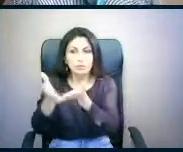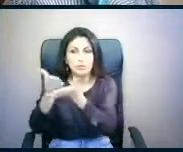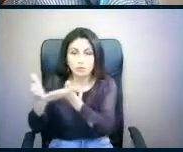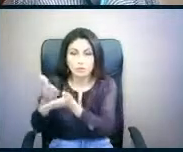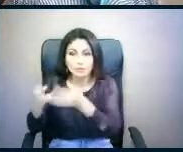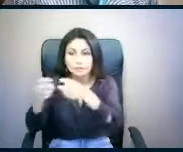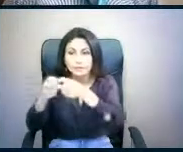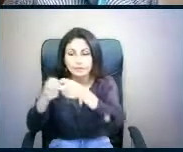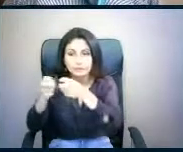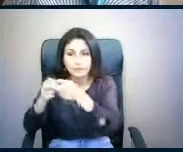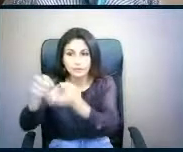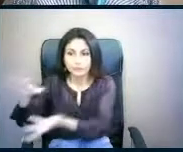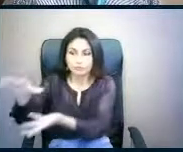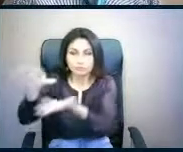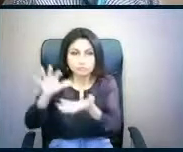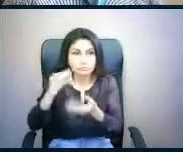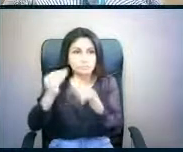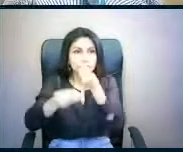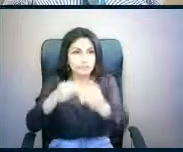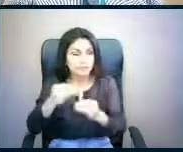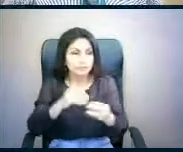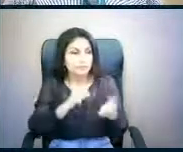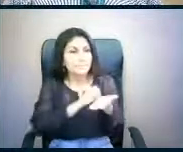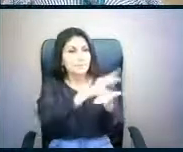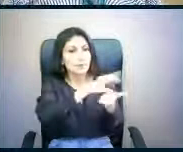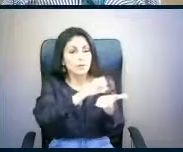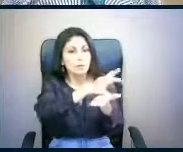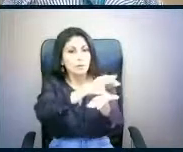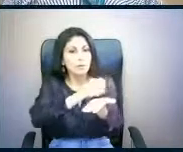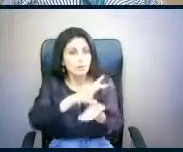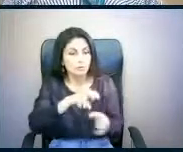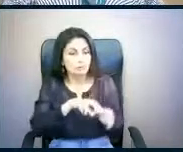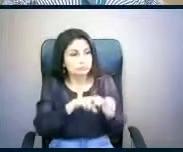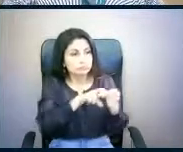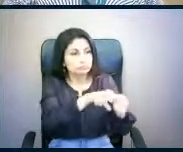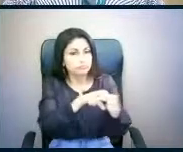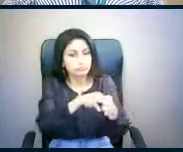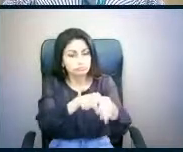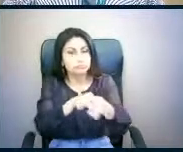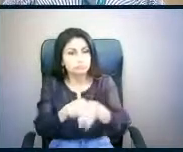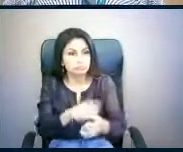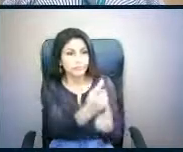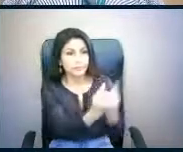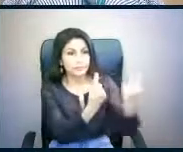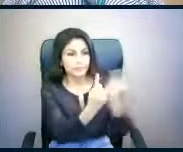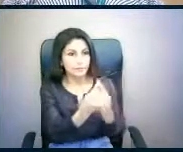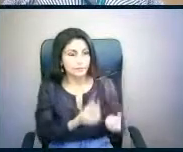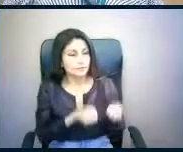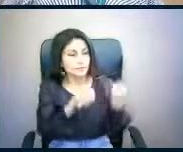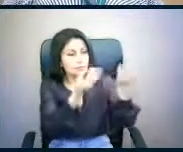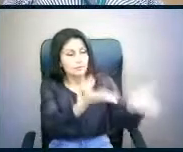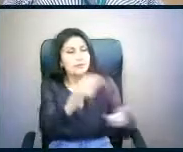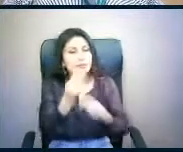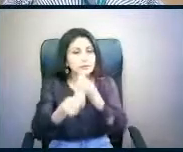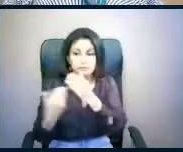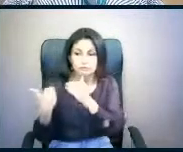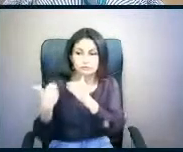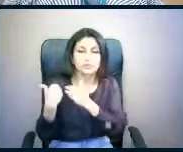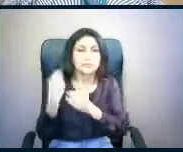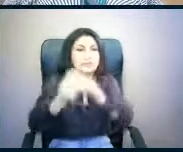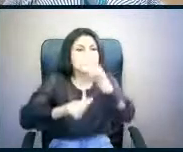su transporte por las redes de distribución hasta los clientes. Tiene la responsabilidad de